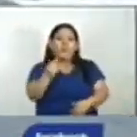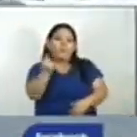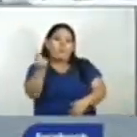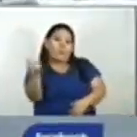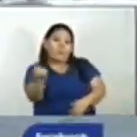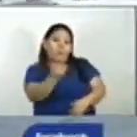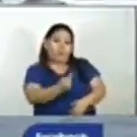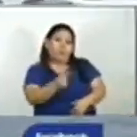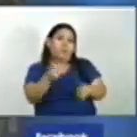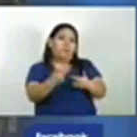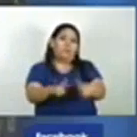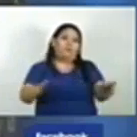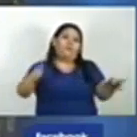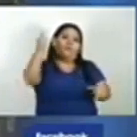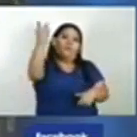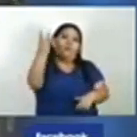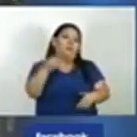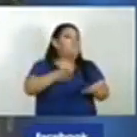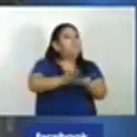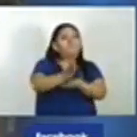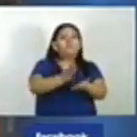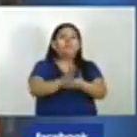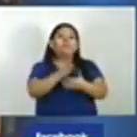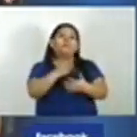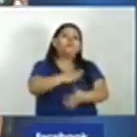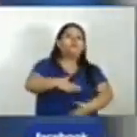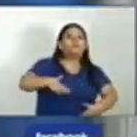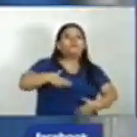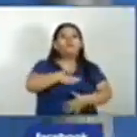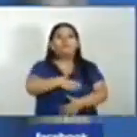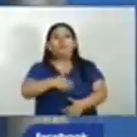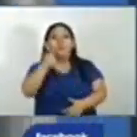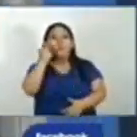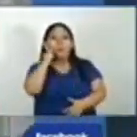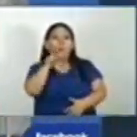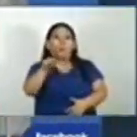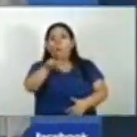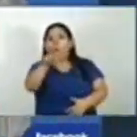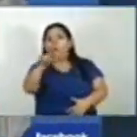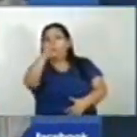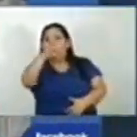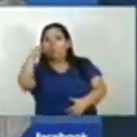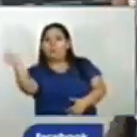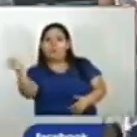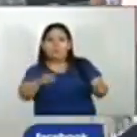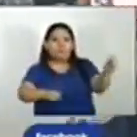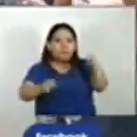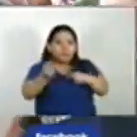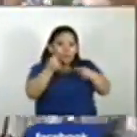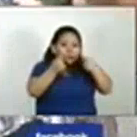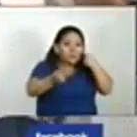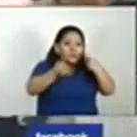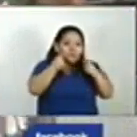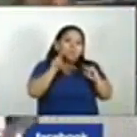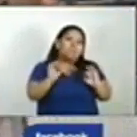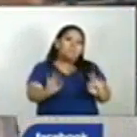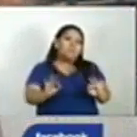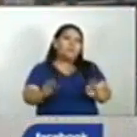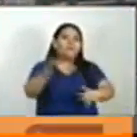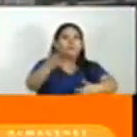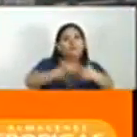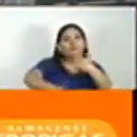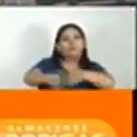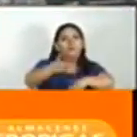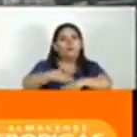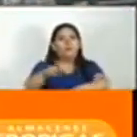del 15 de septiembre para hacer un poco de turismo, y no solo nacionales, también turistas extranjeros. Decidieron visitar las playas como